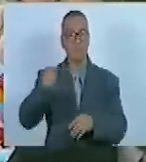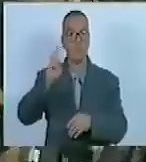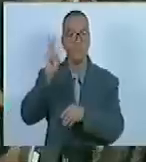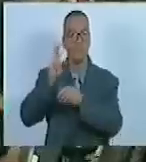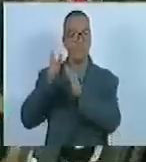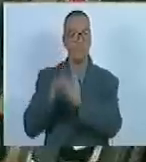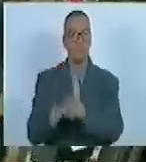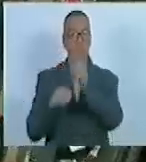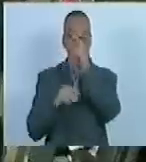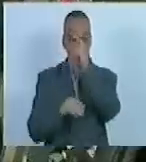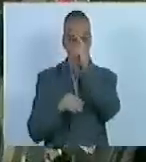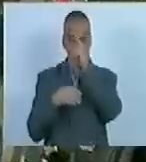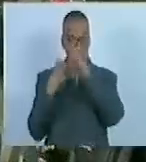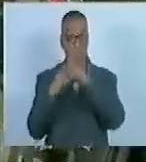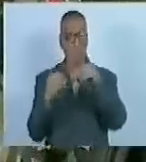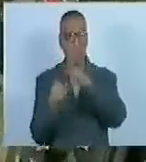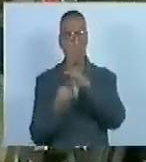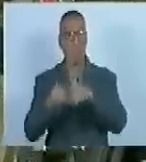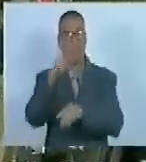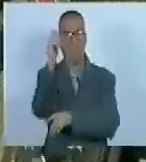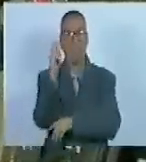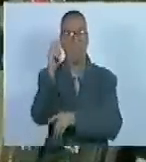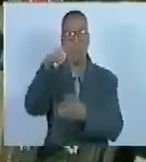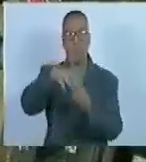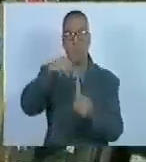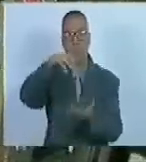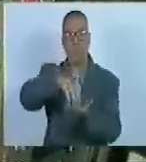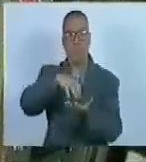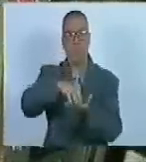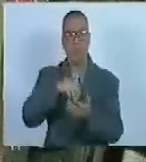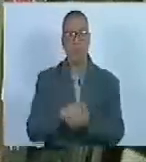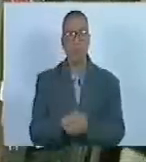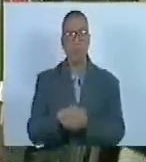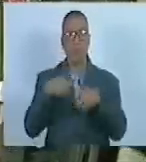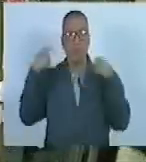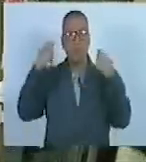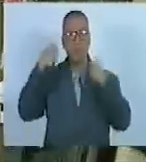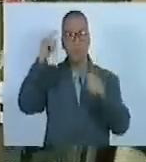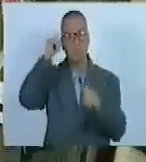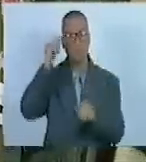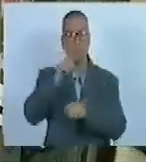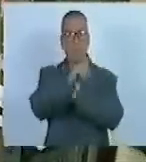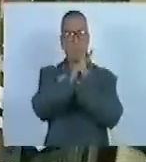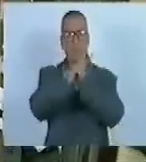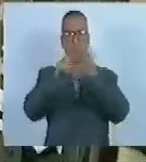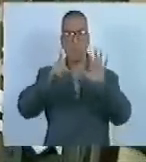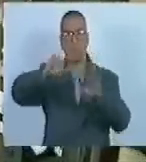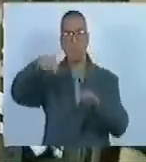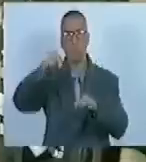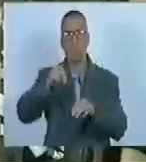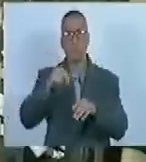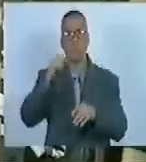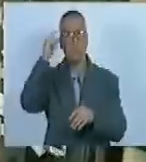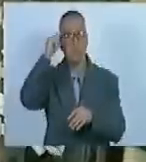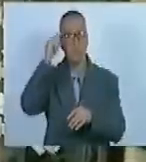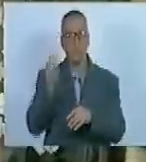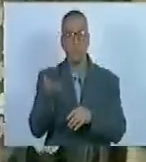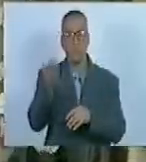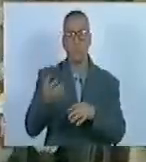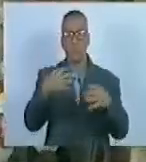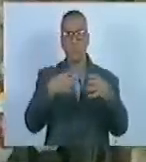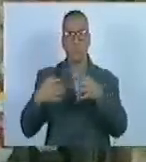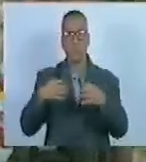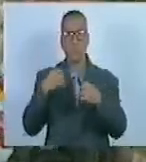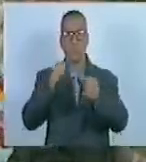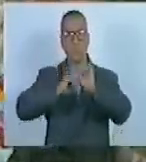venezolano, sus instituciones, sus diputados, su parlamento, celebra el 26 de julio, que es una fecha importante en la lucha